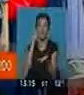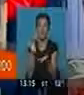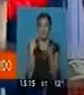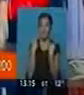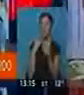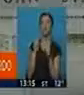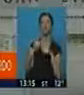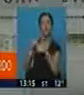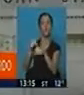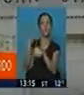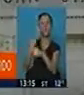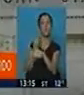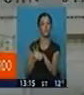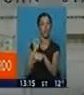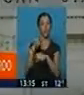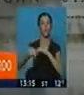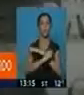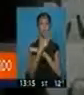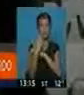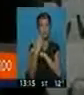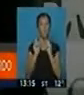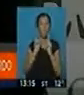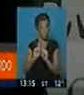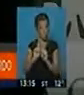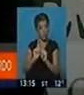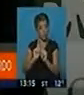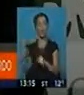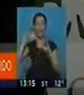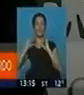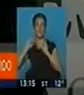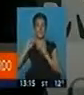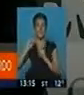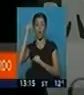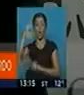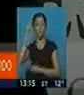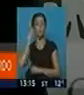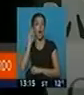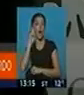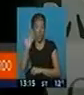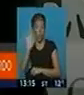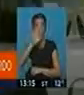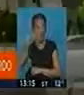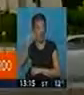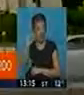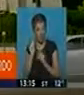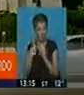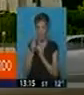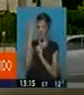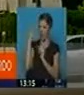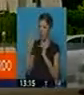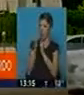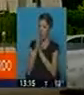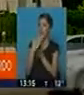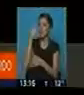del bloque, por los mismos motivos que el secretario general de la OEA, Luis Almagro, quiso aplicar la Carta Democrática a la